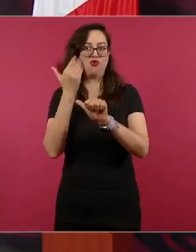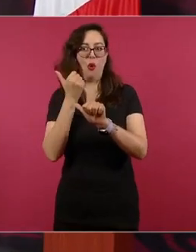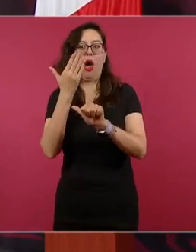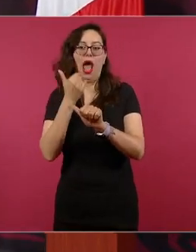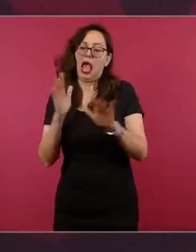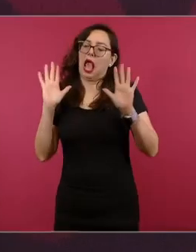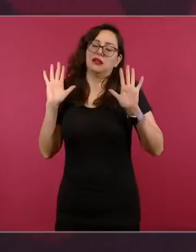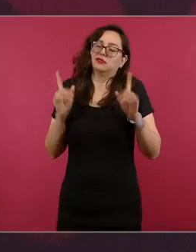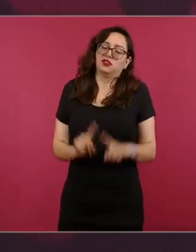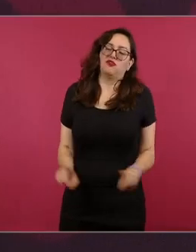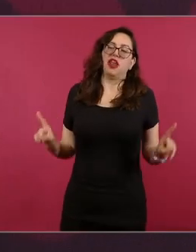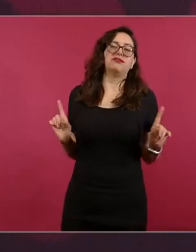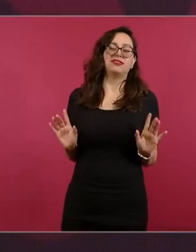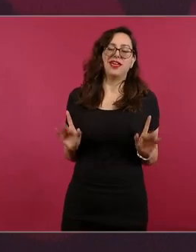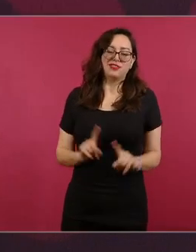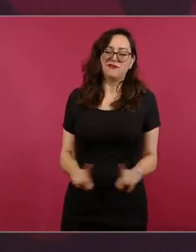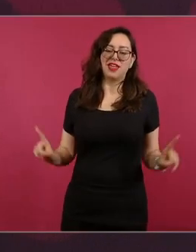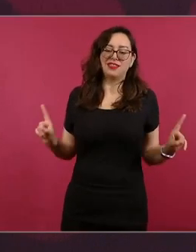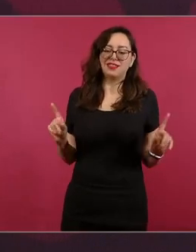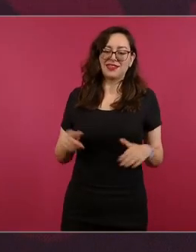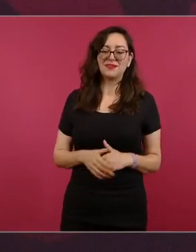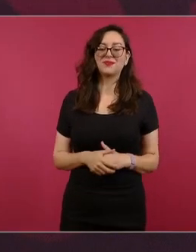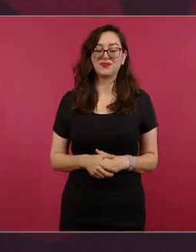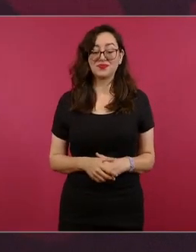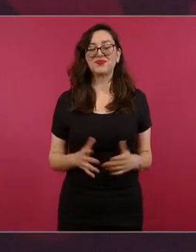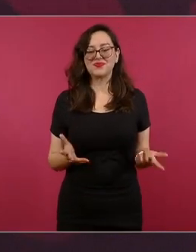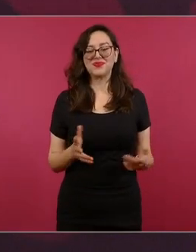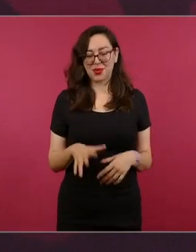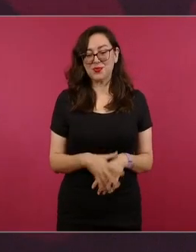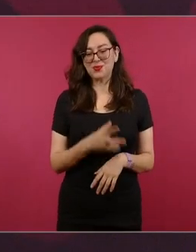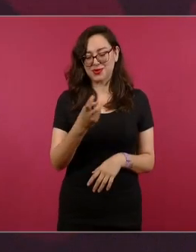Por eso te pregunto de Tlacotepec, porque son varios.